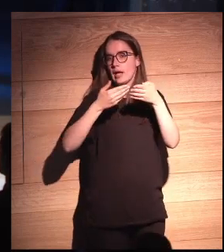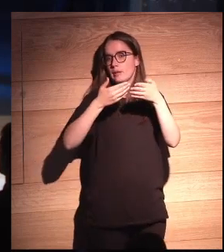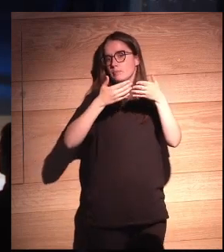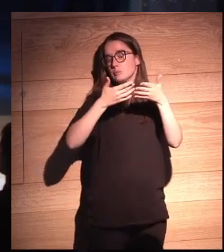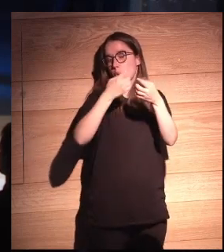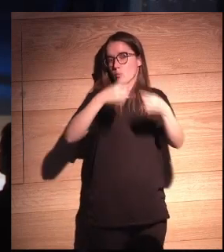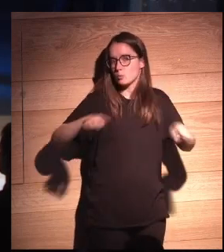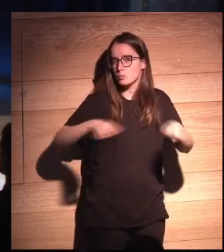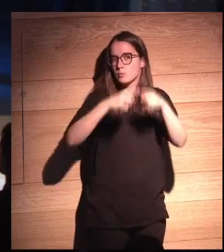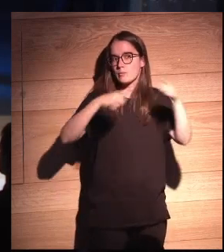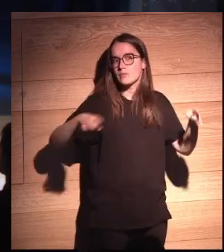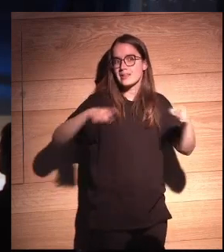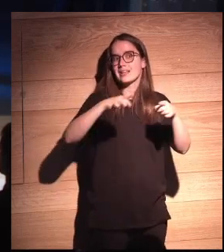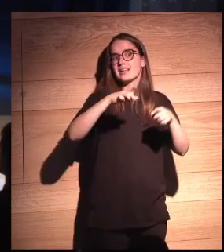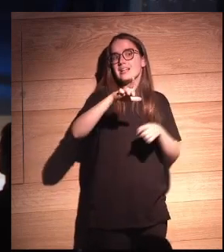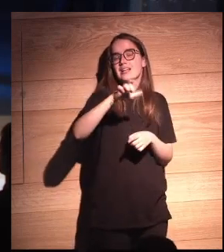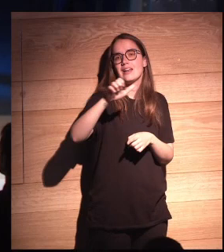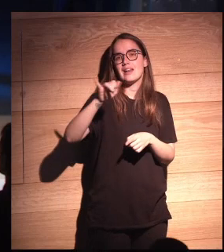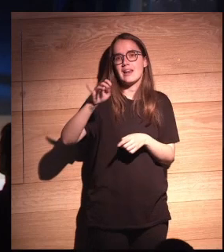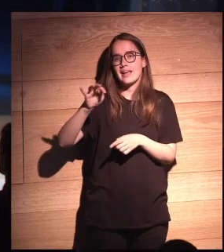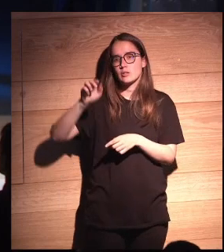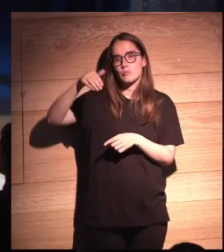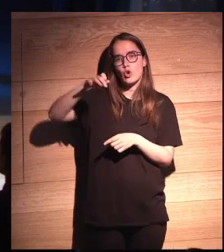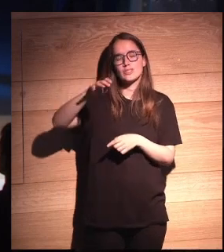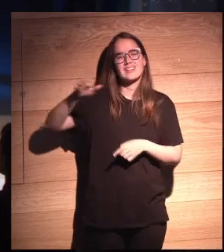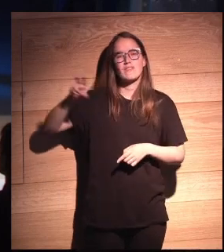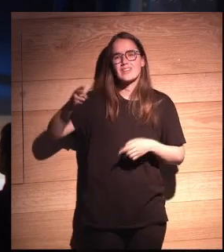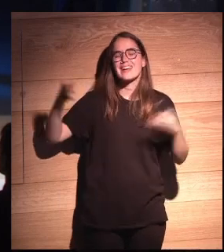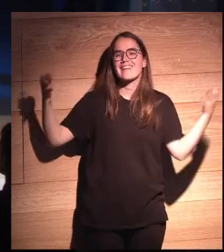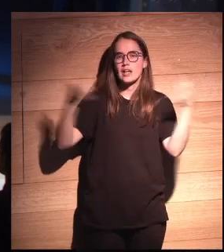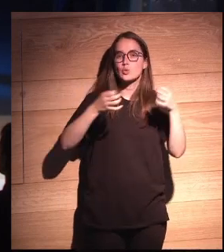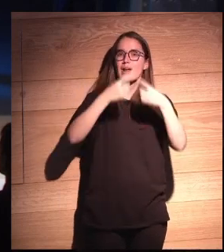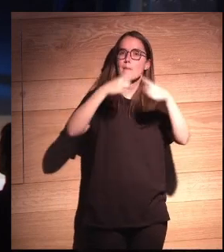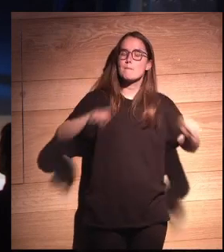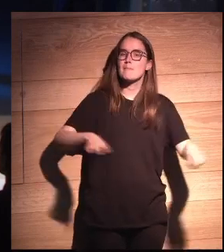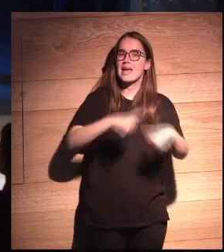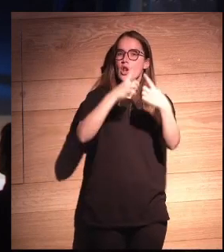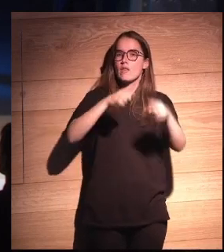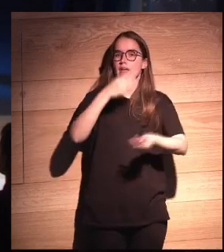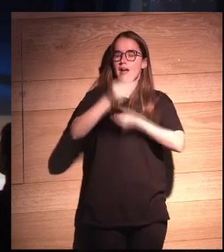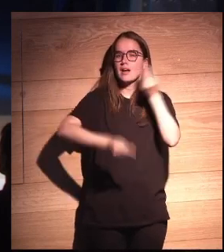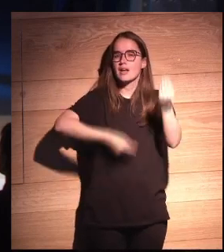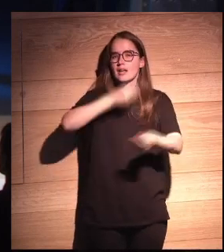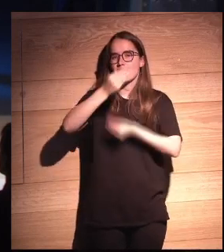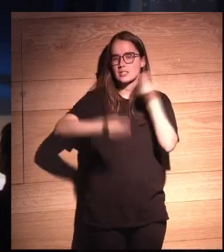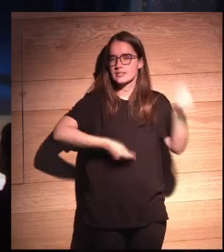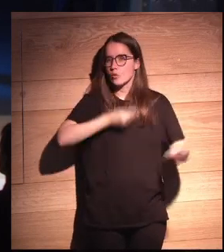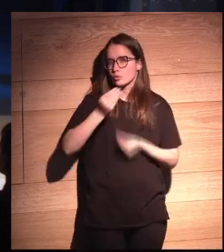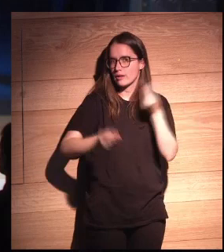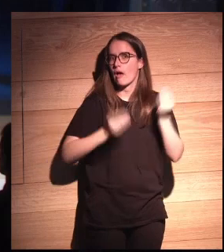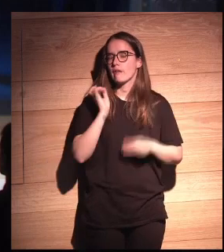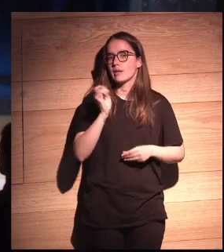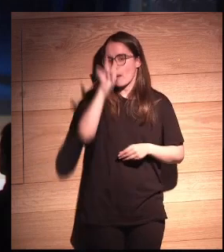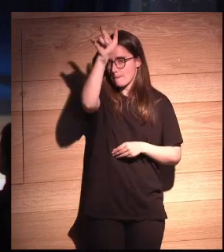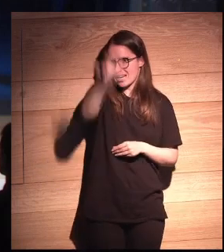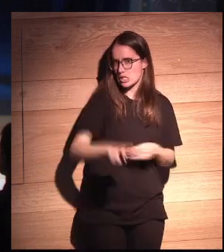básicamente. ¿Qué es un leitmotiv? Pues es una melodía usada en contraposición o acuñada a